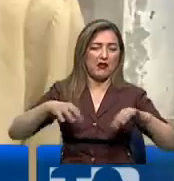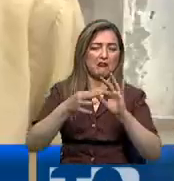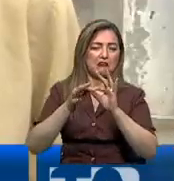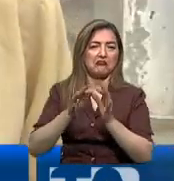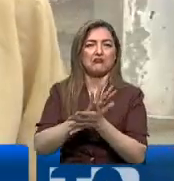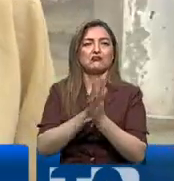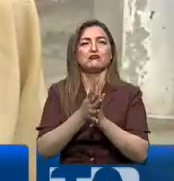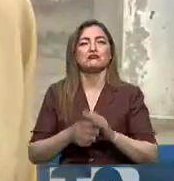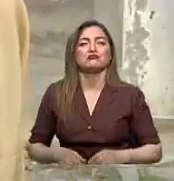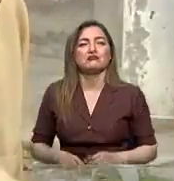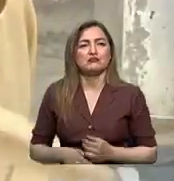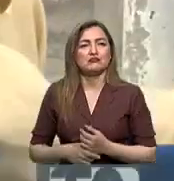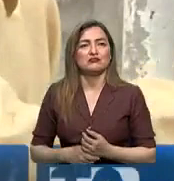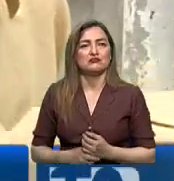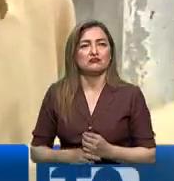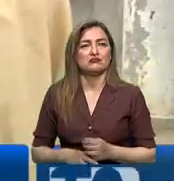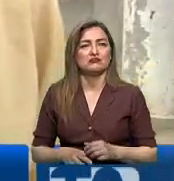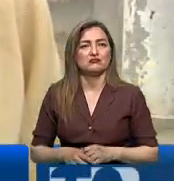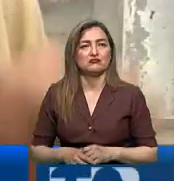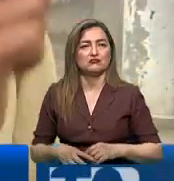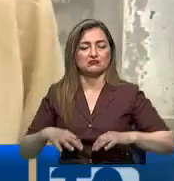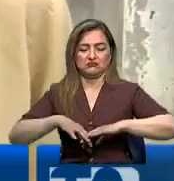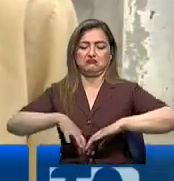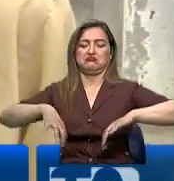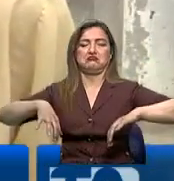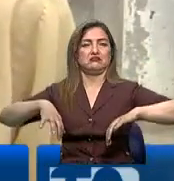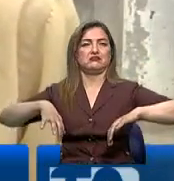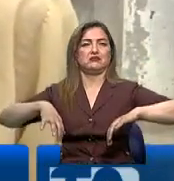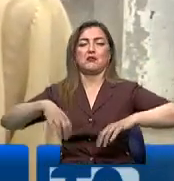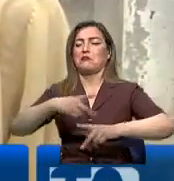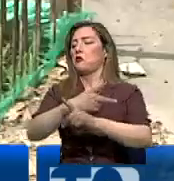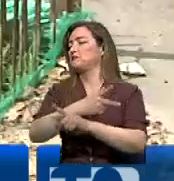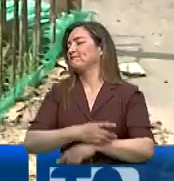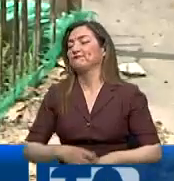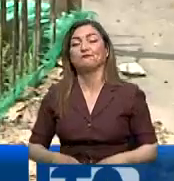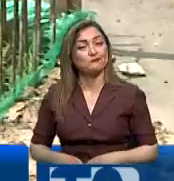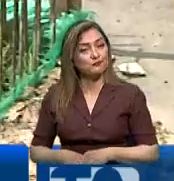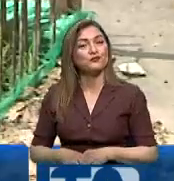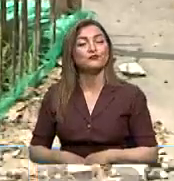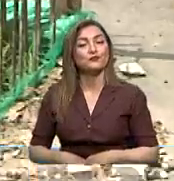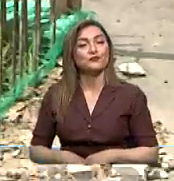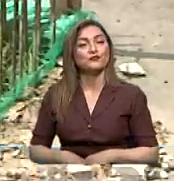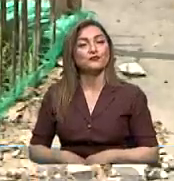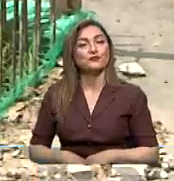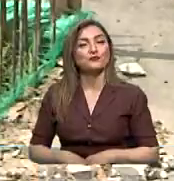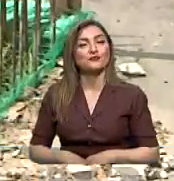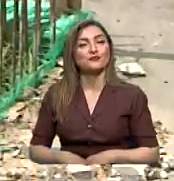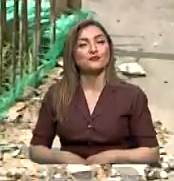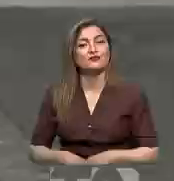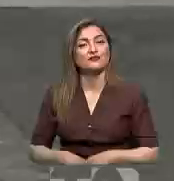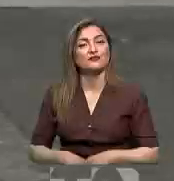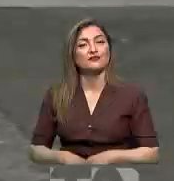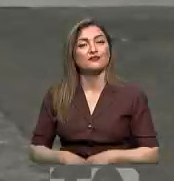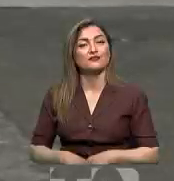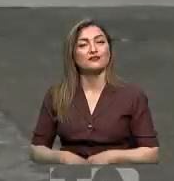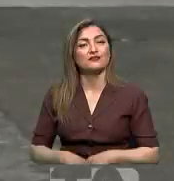repararon. No, esto ellos abrieron y dejaron en peores condiciones. Pero esta no es